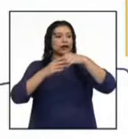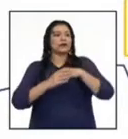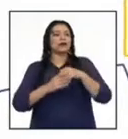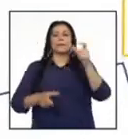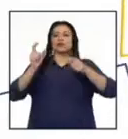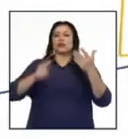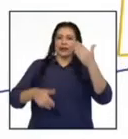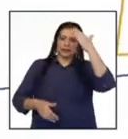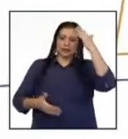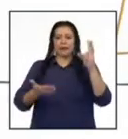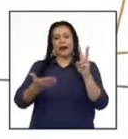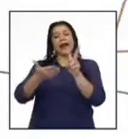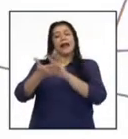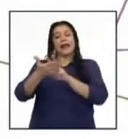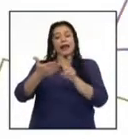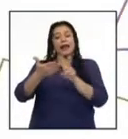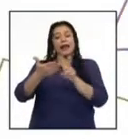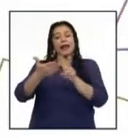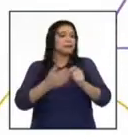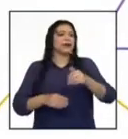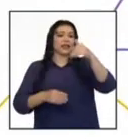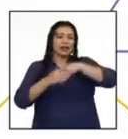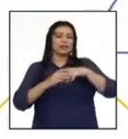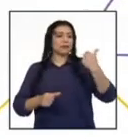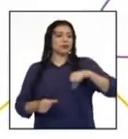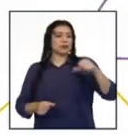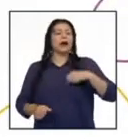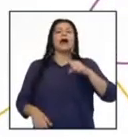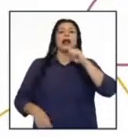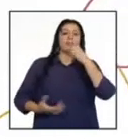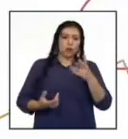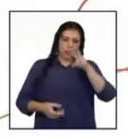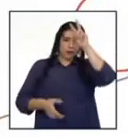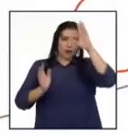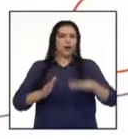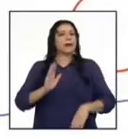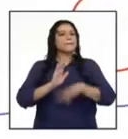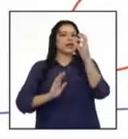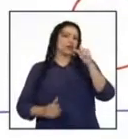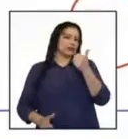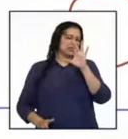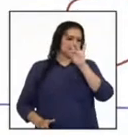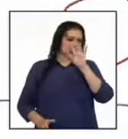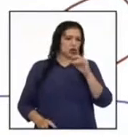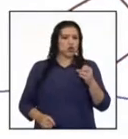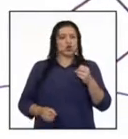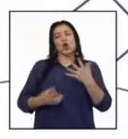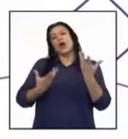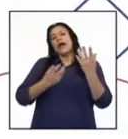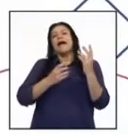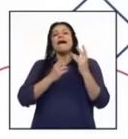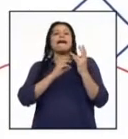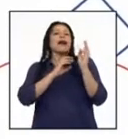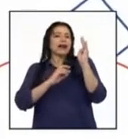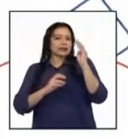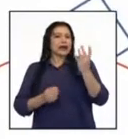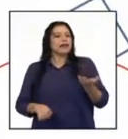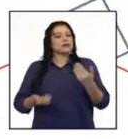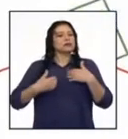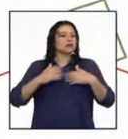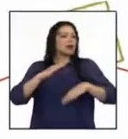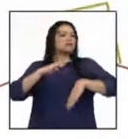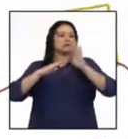que sepan leer y escribir, y en elecciones municipales las mujeres peruanas mayores de edad, las casadas o que lo hayan llegado a su